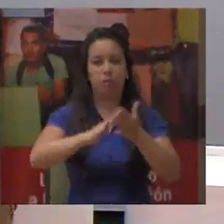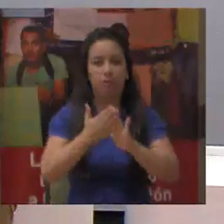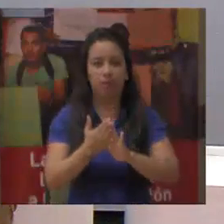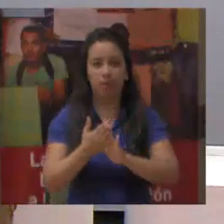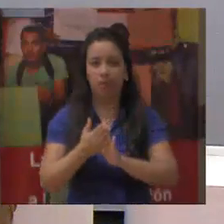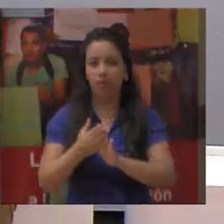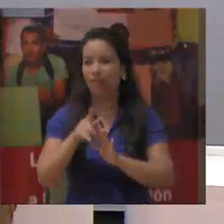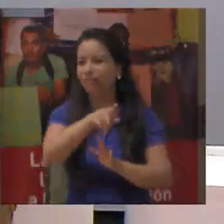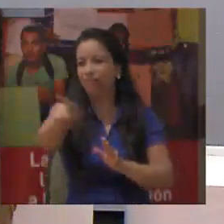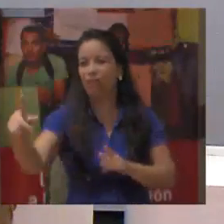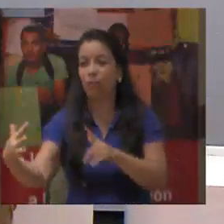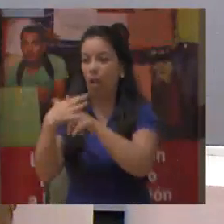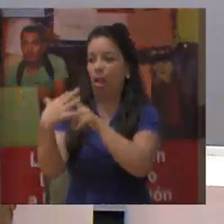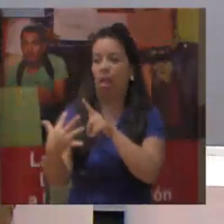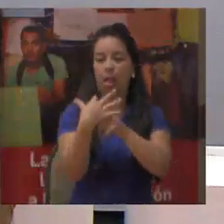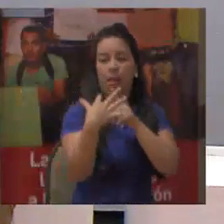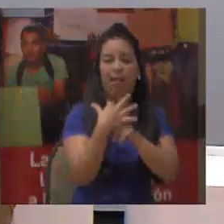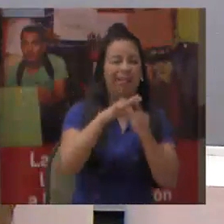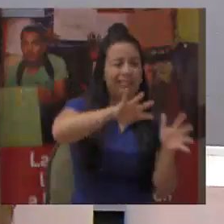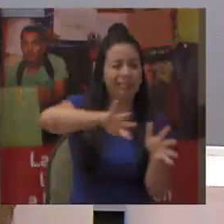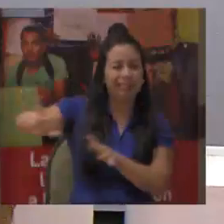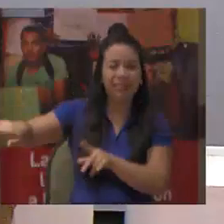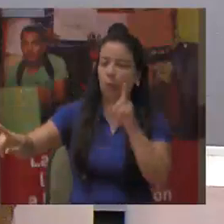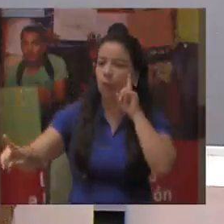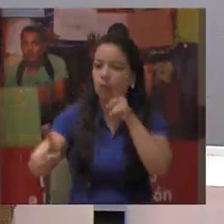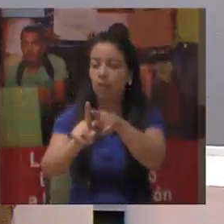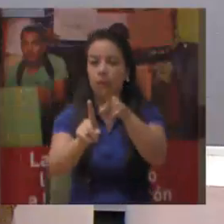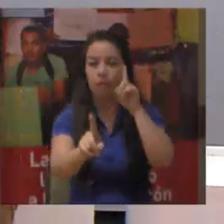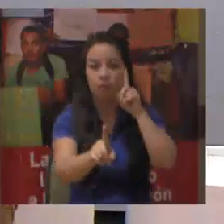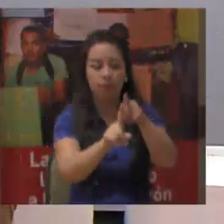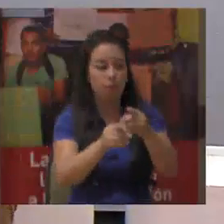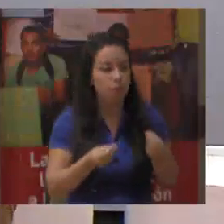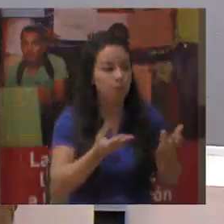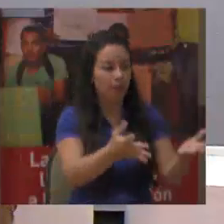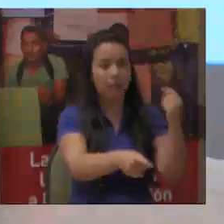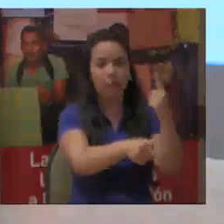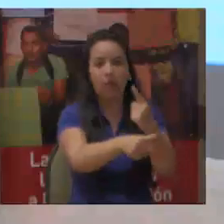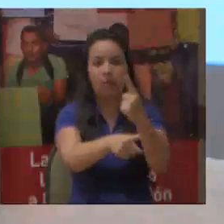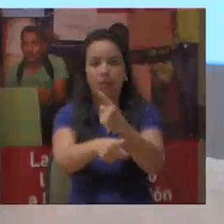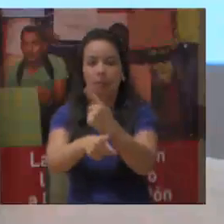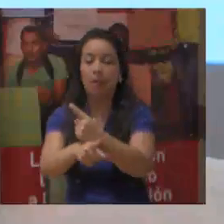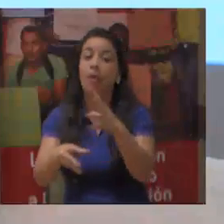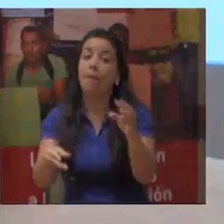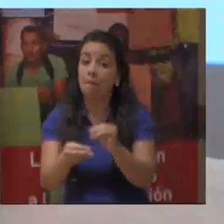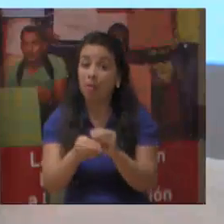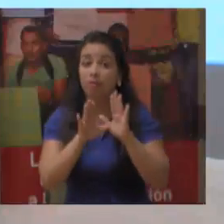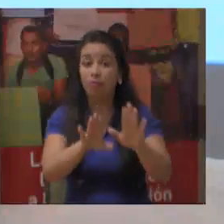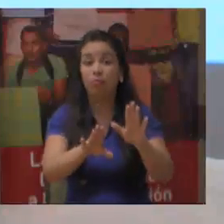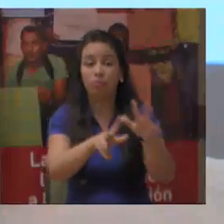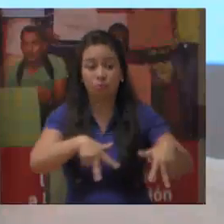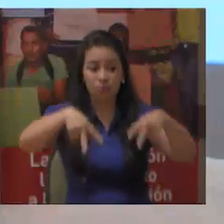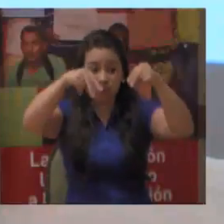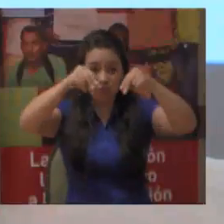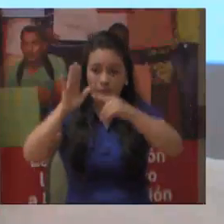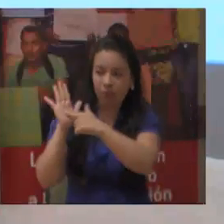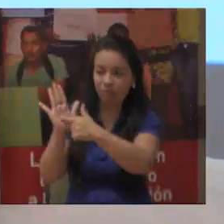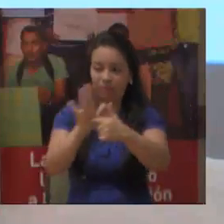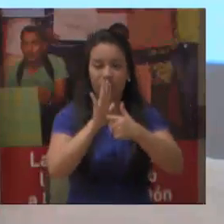asistencialismo, poniéndole metas, poniéndole retos a las personas, pero además entregándole a la sociedad,